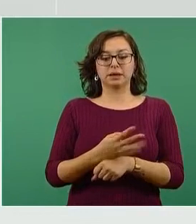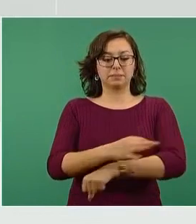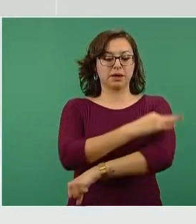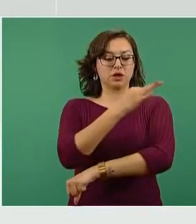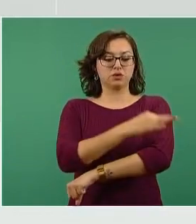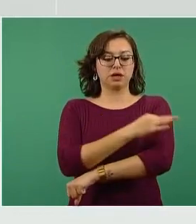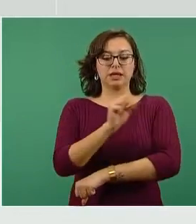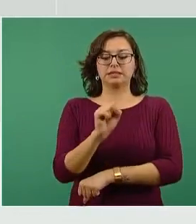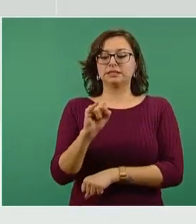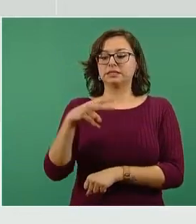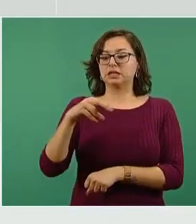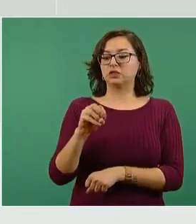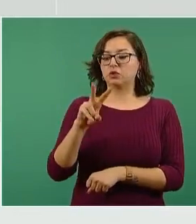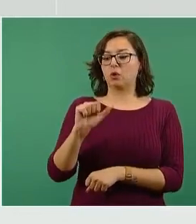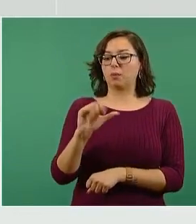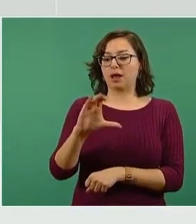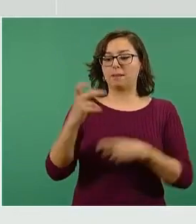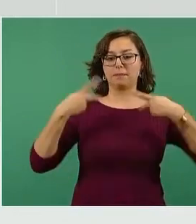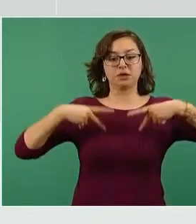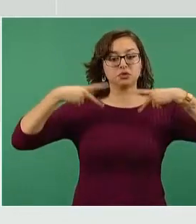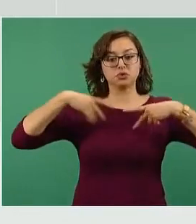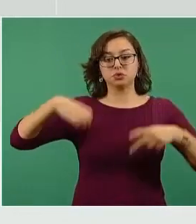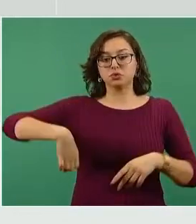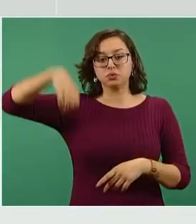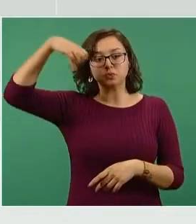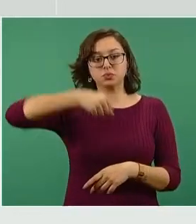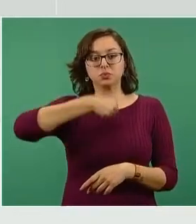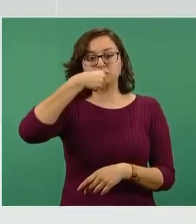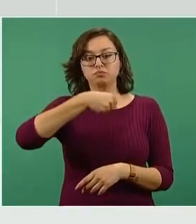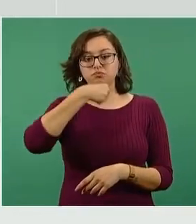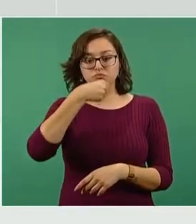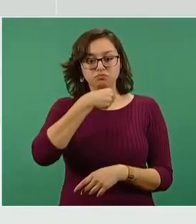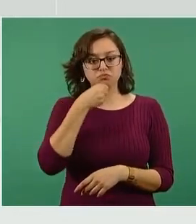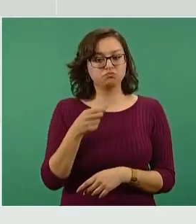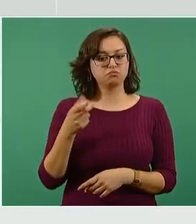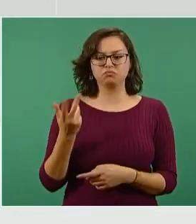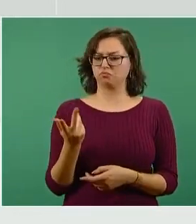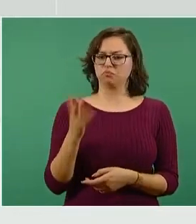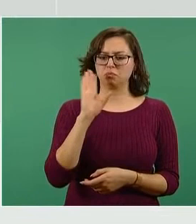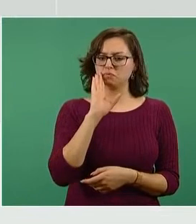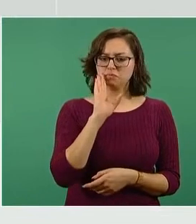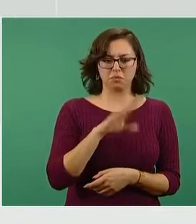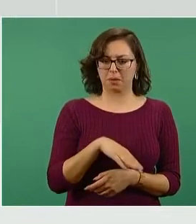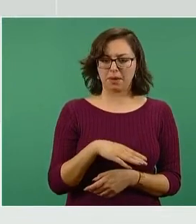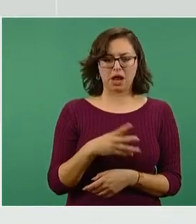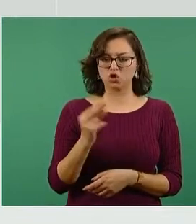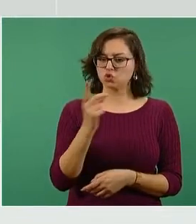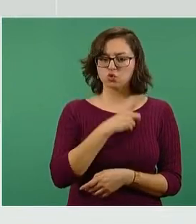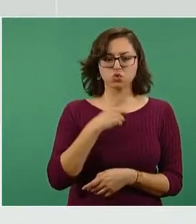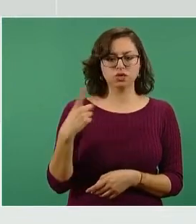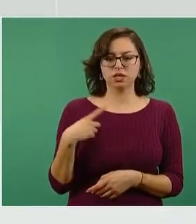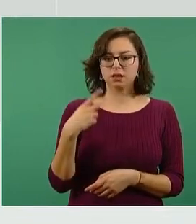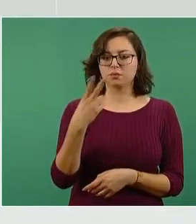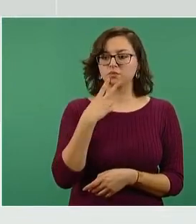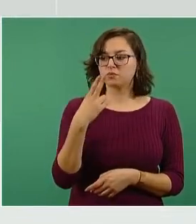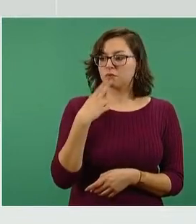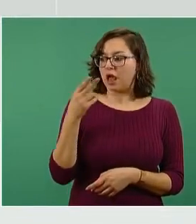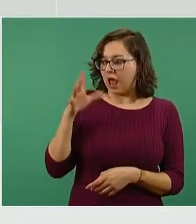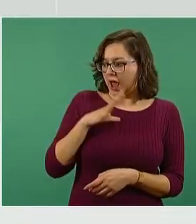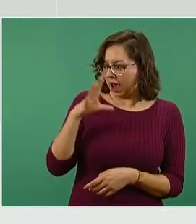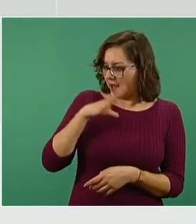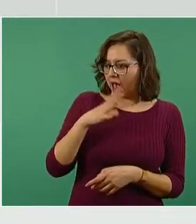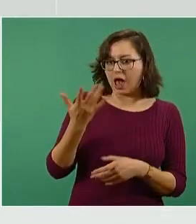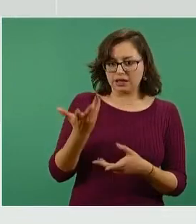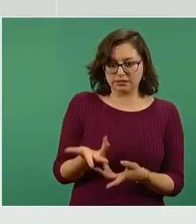estaba recomendada para adultos mayores. Él así lo dijo, incluso así se boletinó en un en boletín, valga la redundancia,